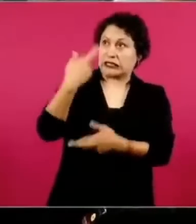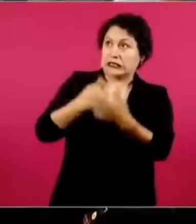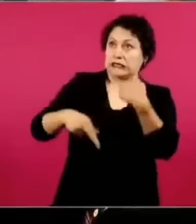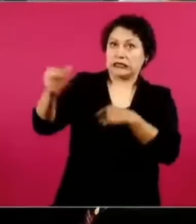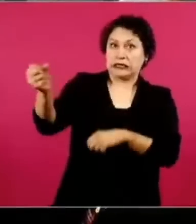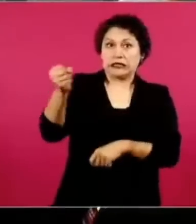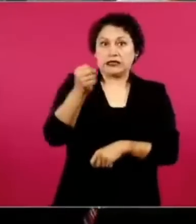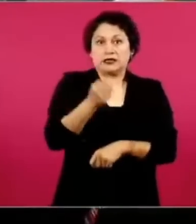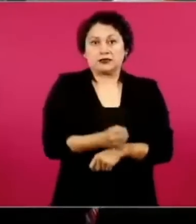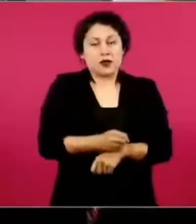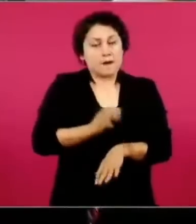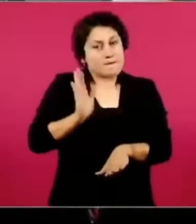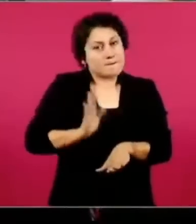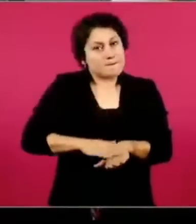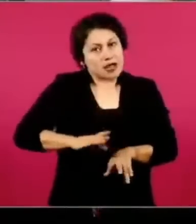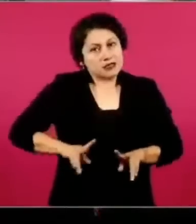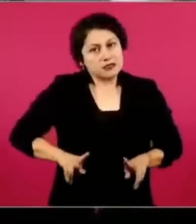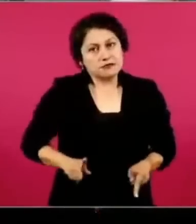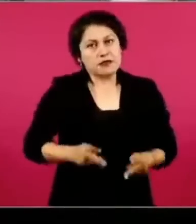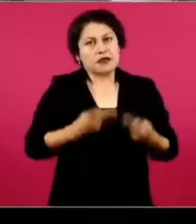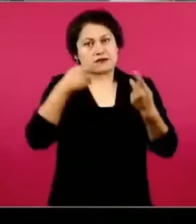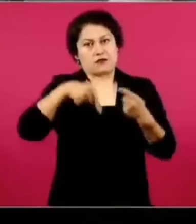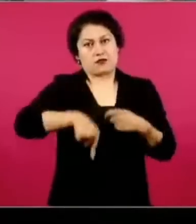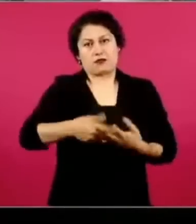otro pedazo de nuestro territorio